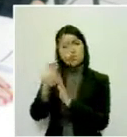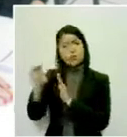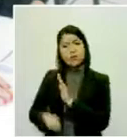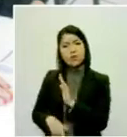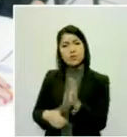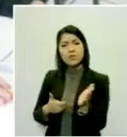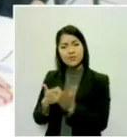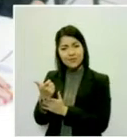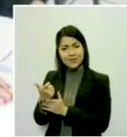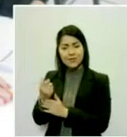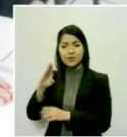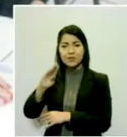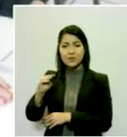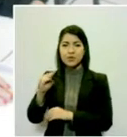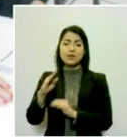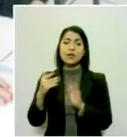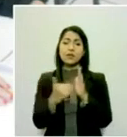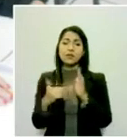el pago de